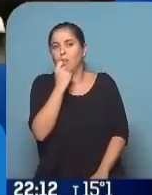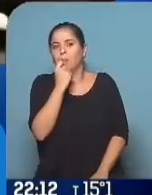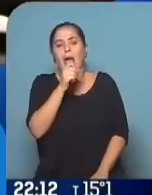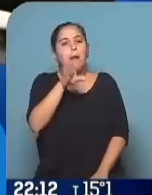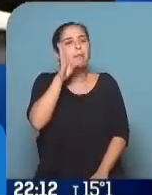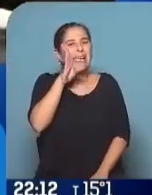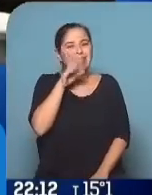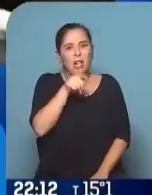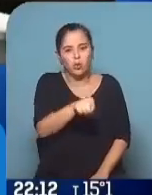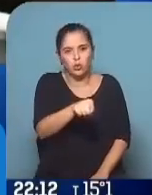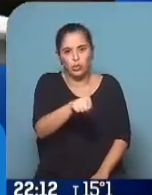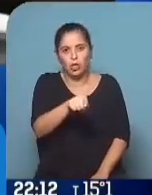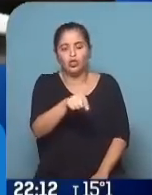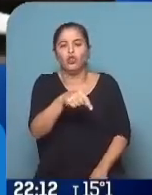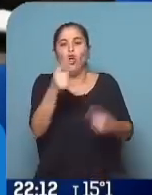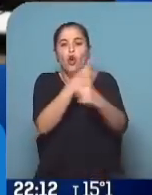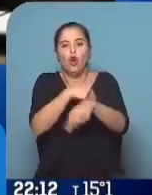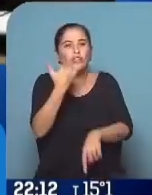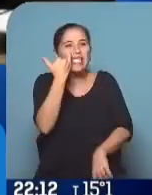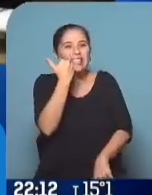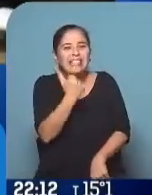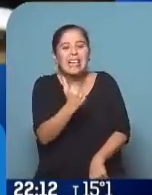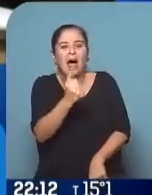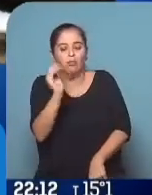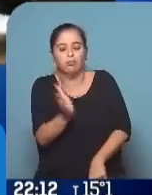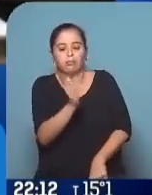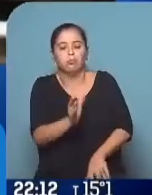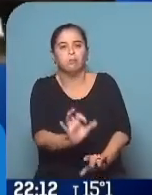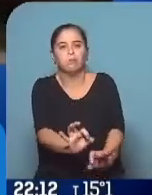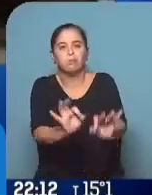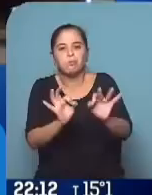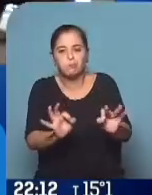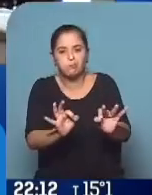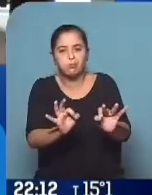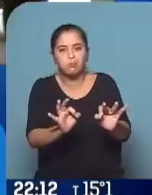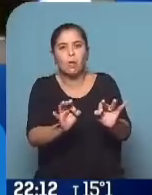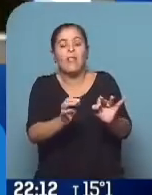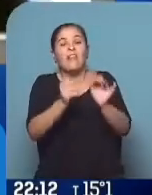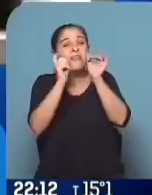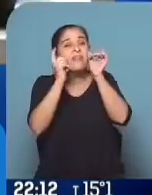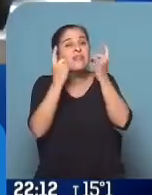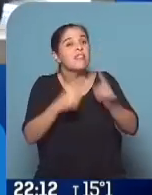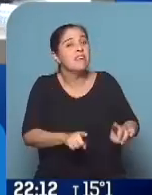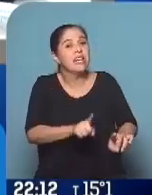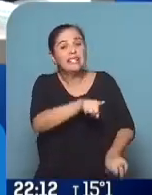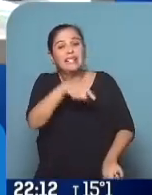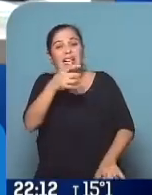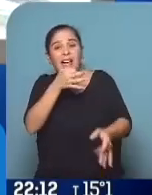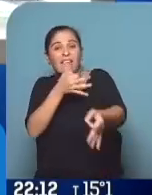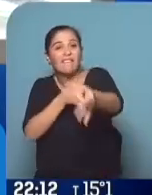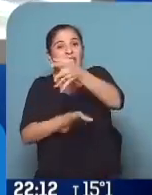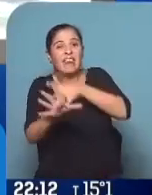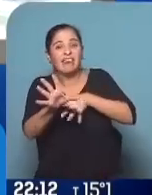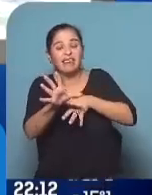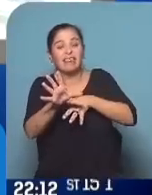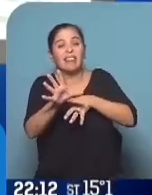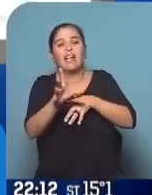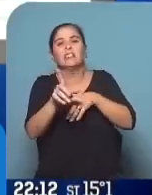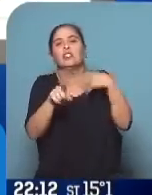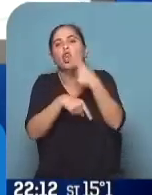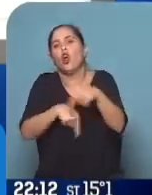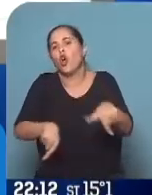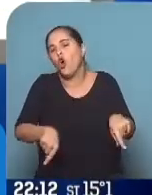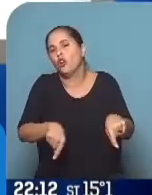importar productos terminados, se hablaba en el informe de lavarropas, que insumos para la industria, que puede ser desde materias